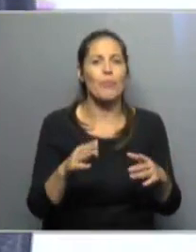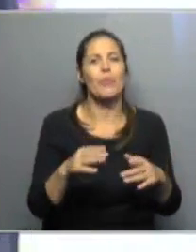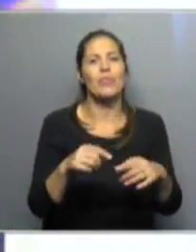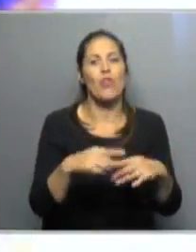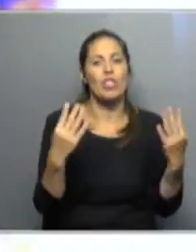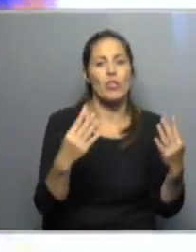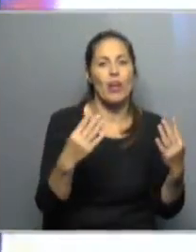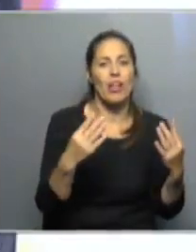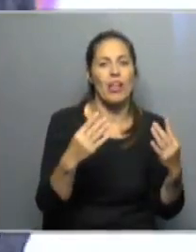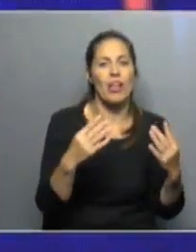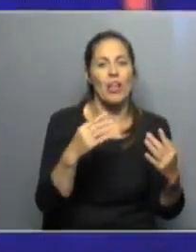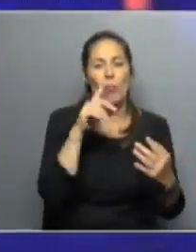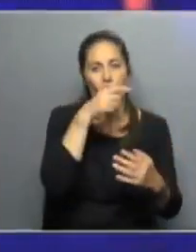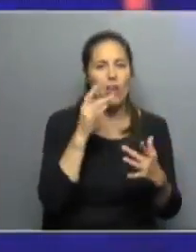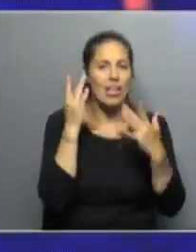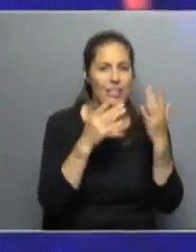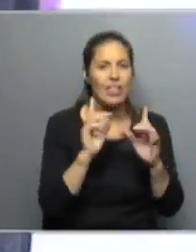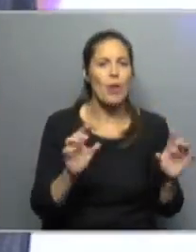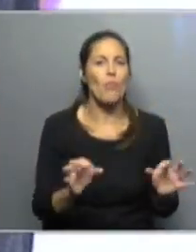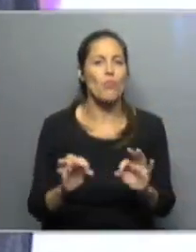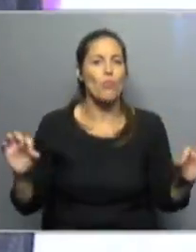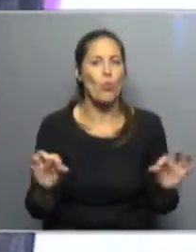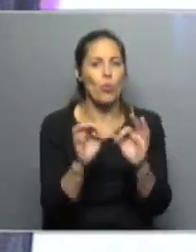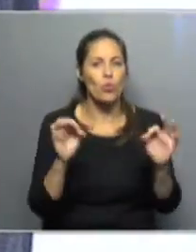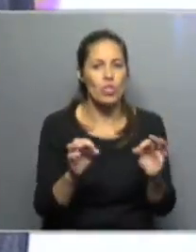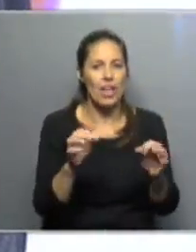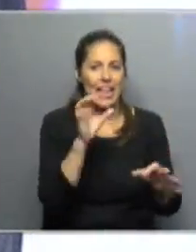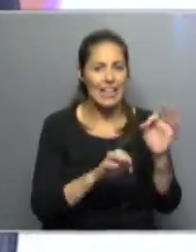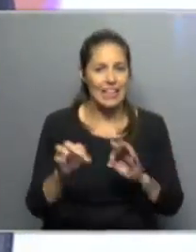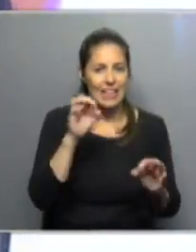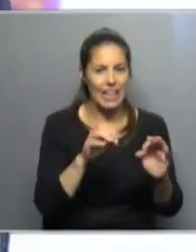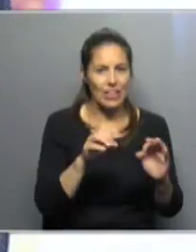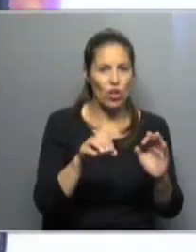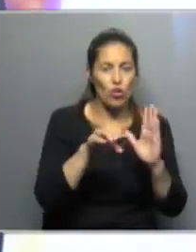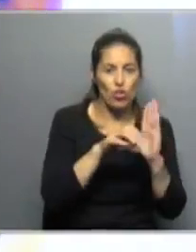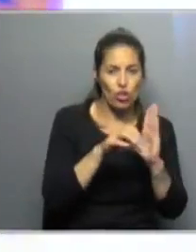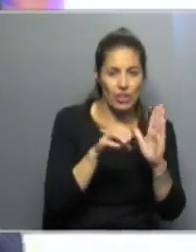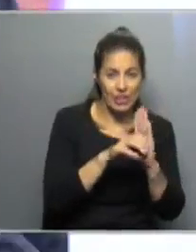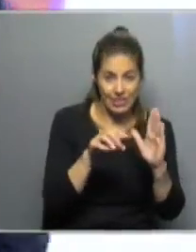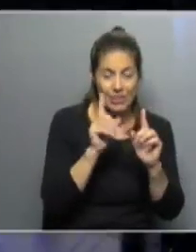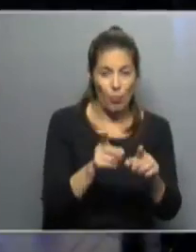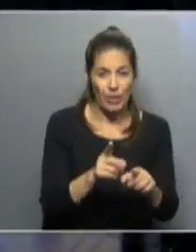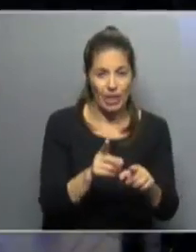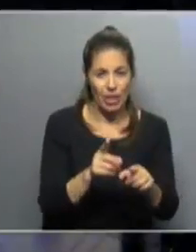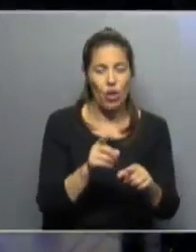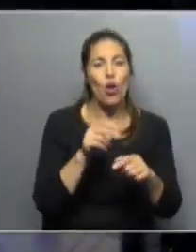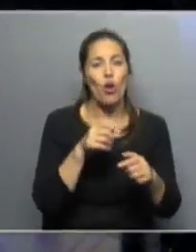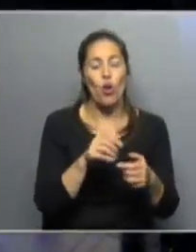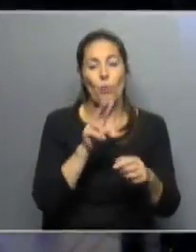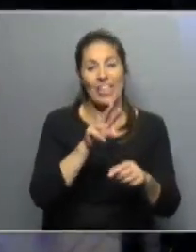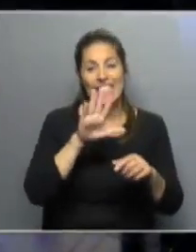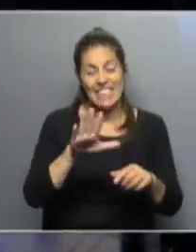Artes, música. Ah, en el Teatro Solís, con 25 espectáculos de entrada gratuita. También, a través Así de Montevideo. Puede entrar todo a